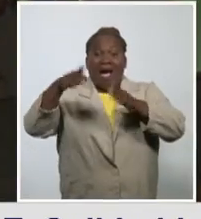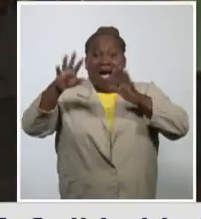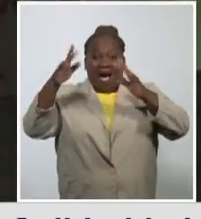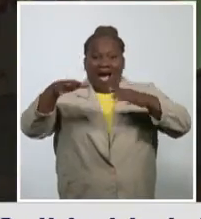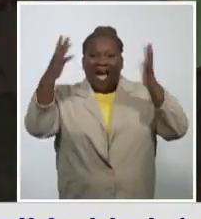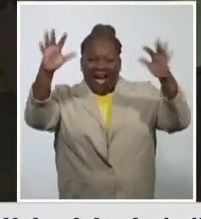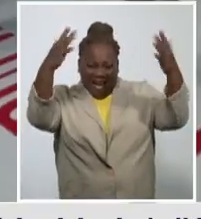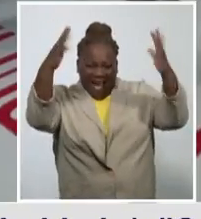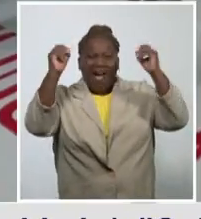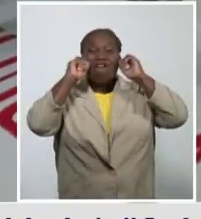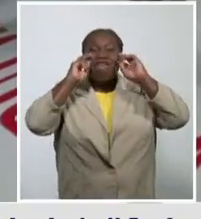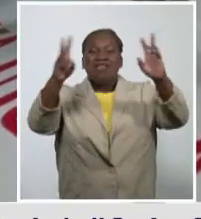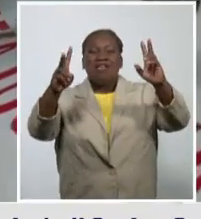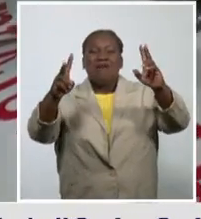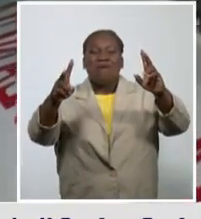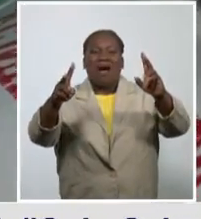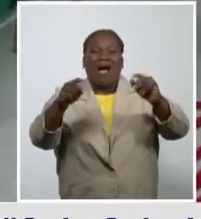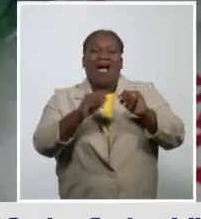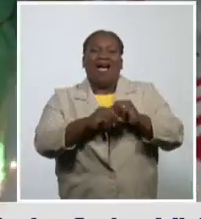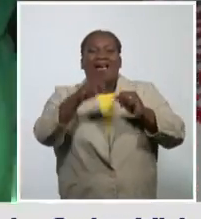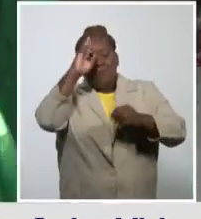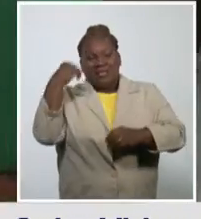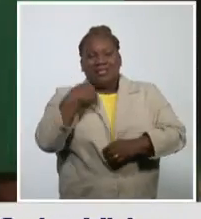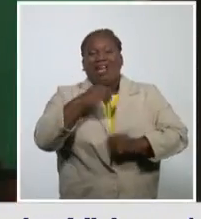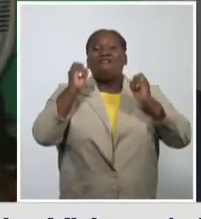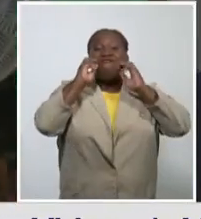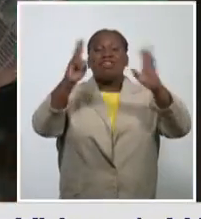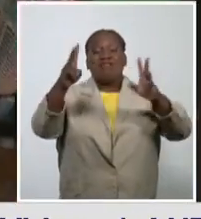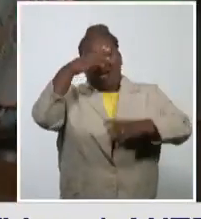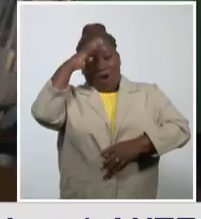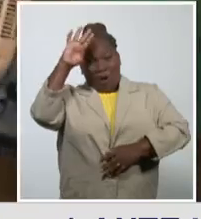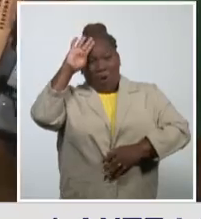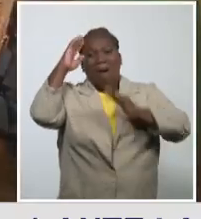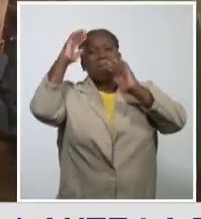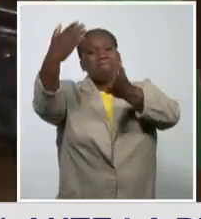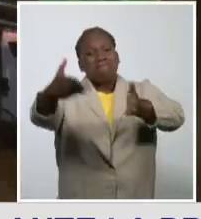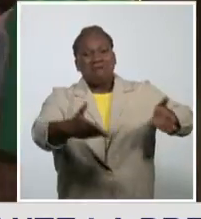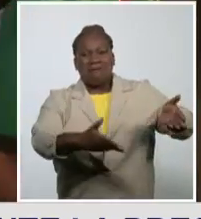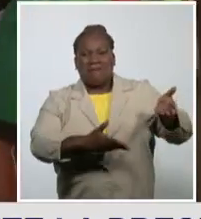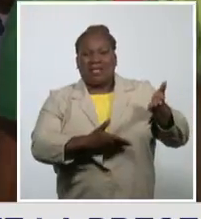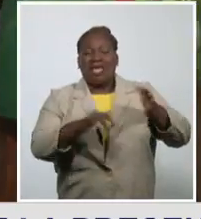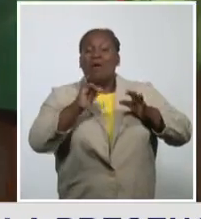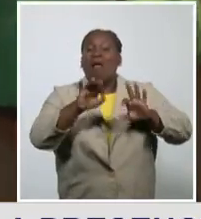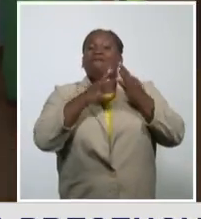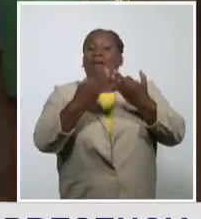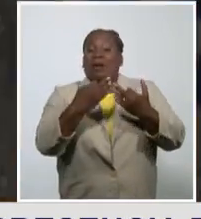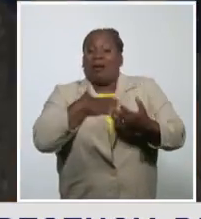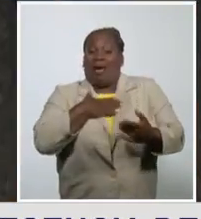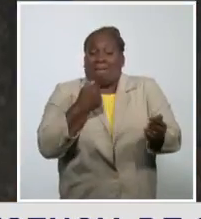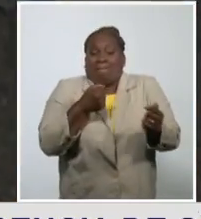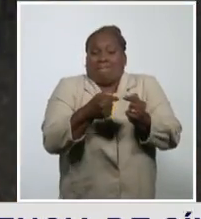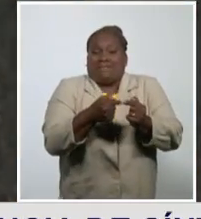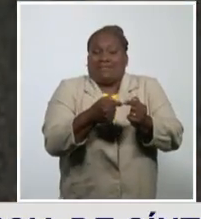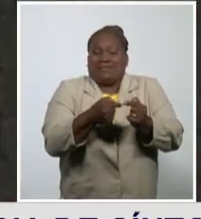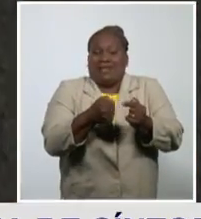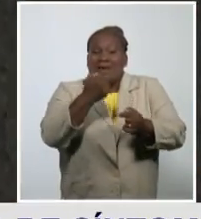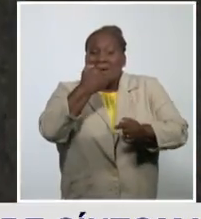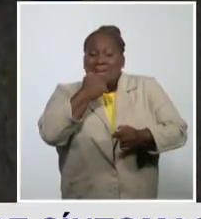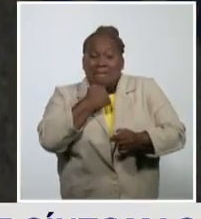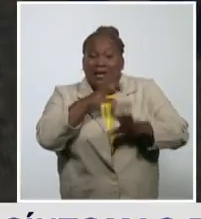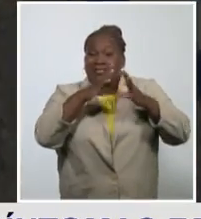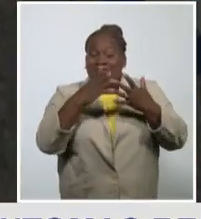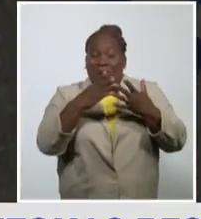dando vivas a la medicina y a Cuba, le dieron la bienvenida a la comunidad como un familiar cercano. Y es que, más que todo,